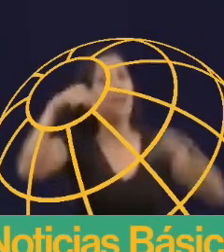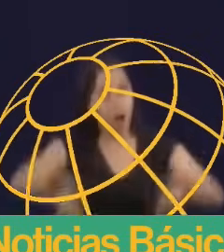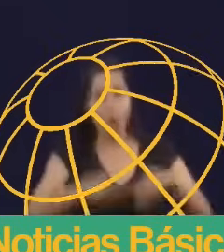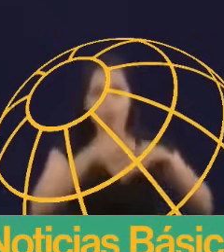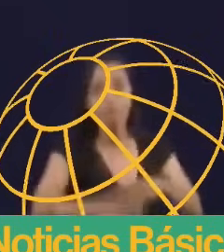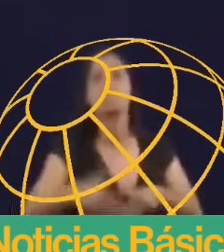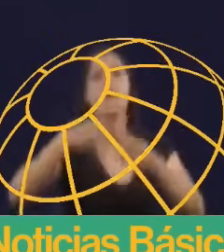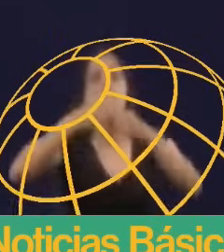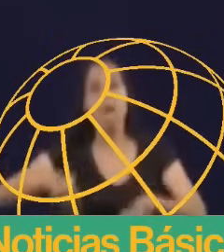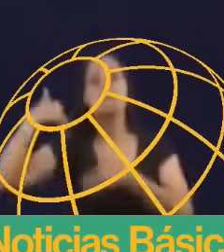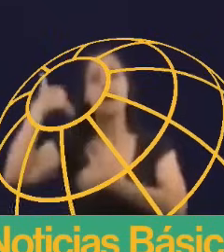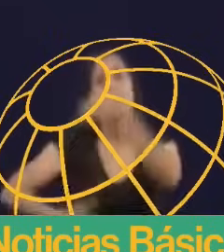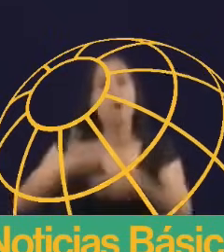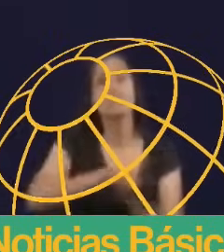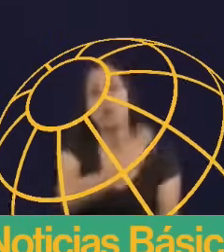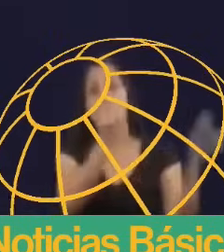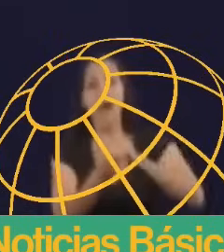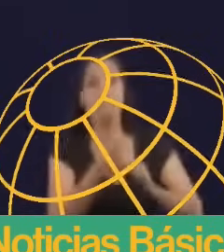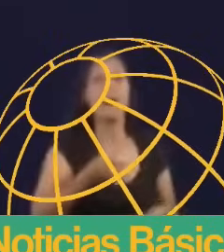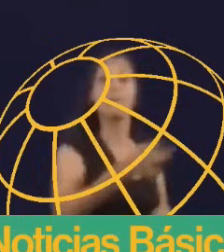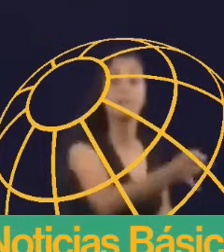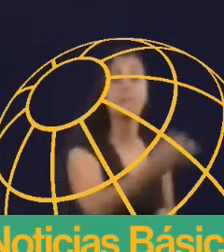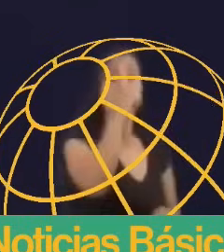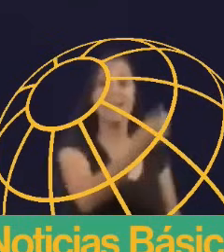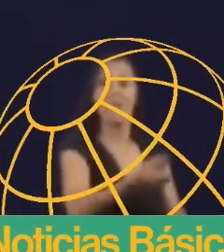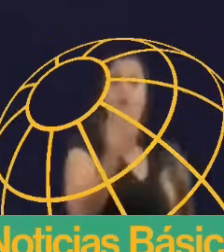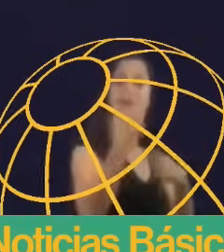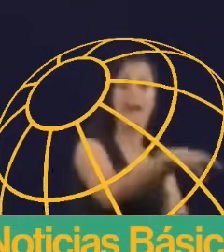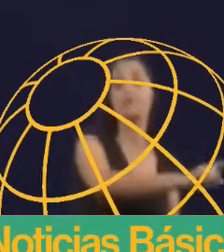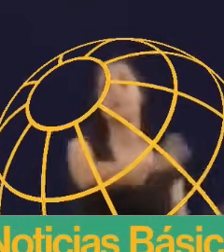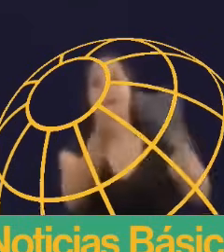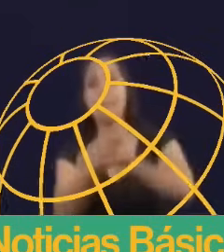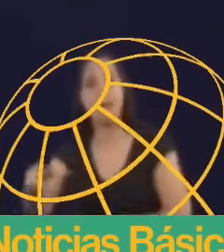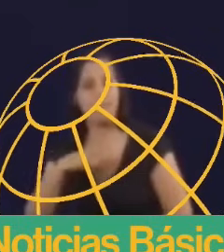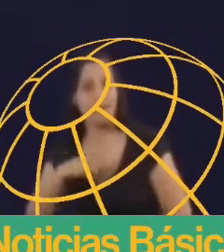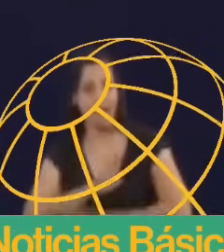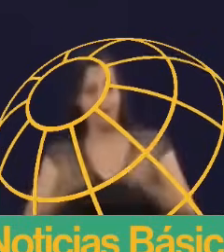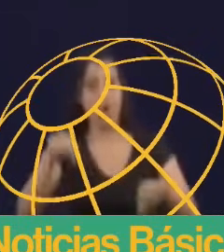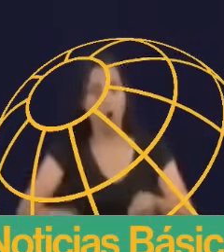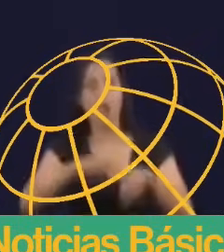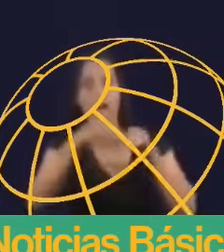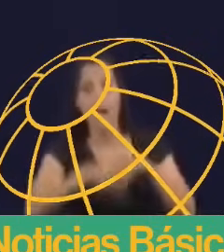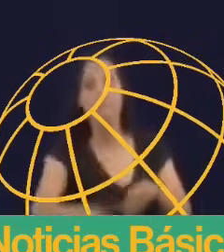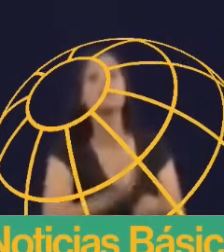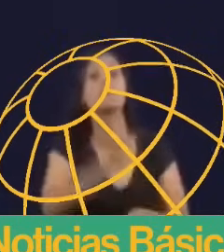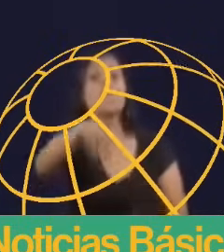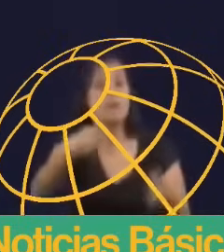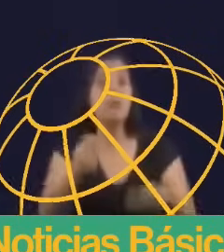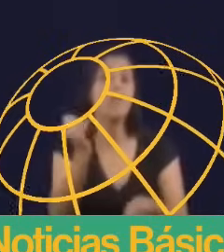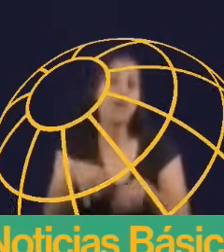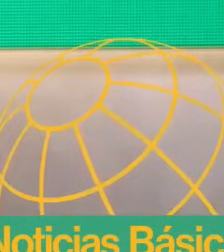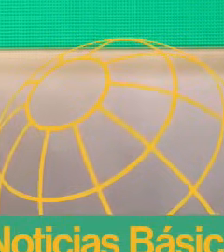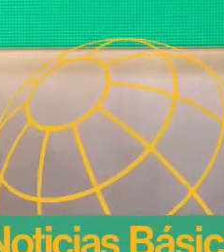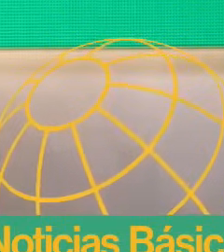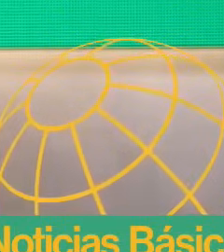proceso de privatización de la empresa estatal del grano cargas y logística saa un proceso que implica la concesión al sector